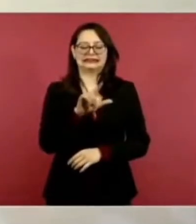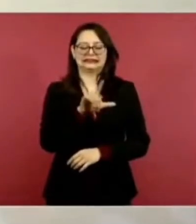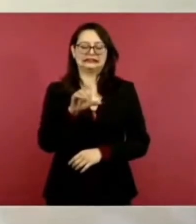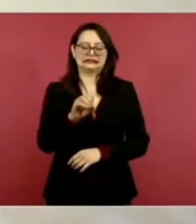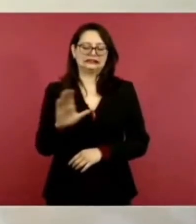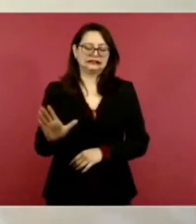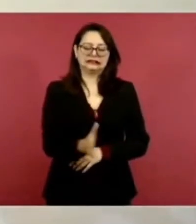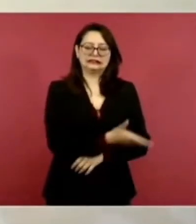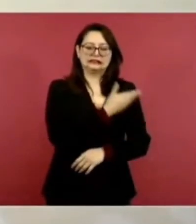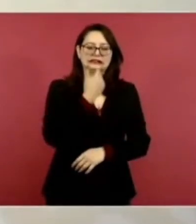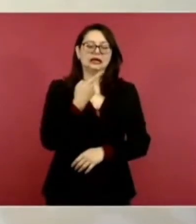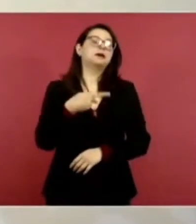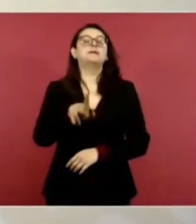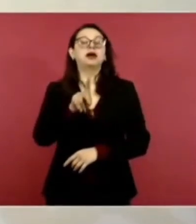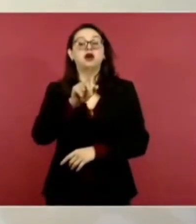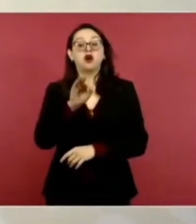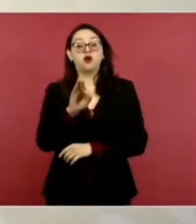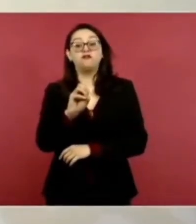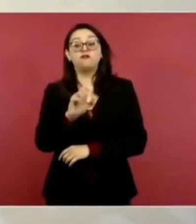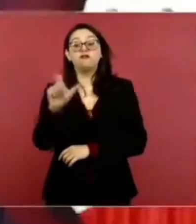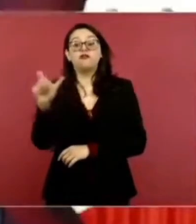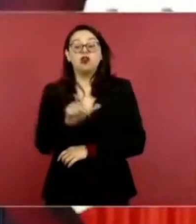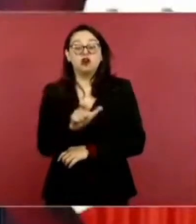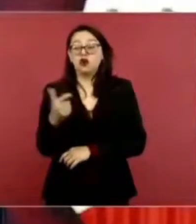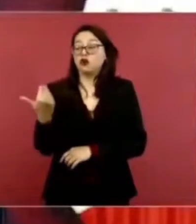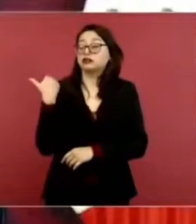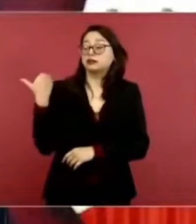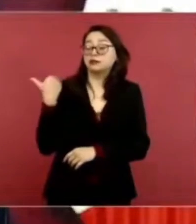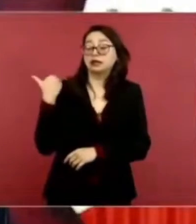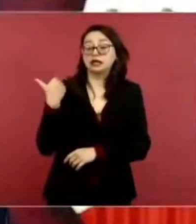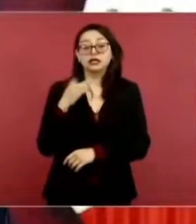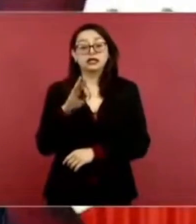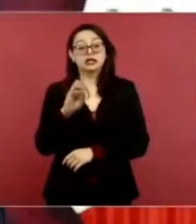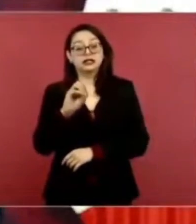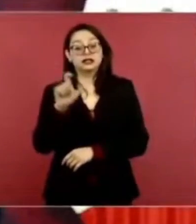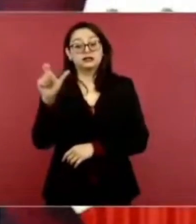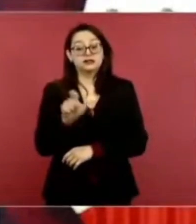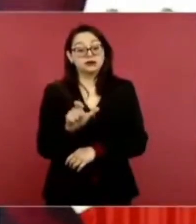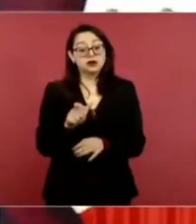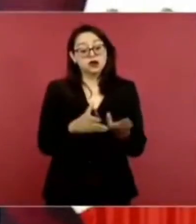No a México, al gobierno, porque México no se quiebra.